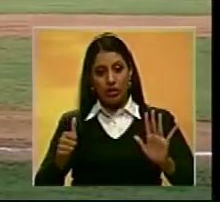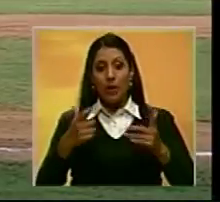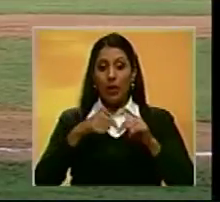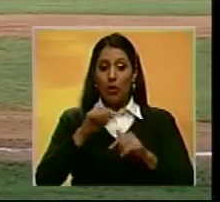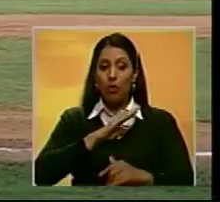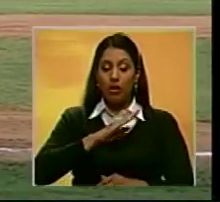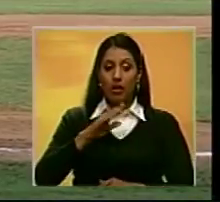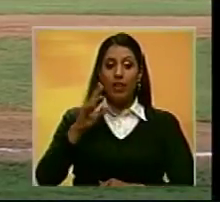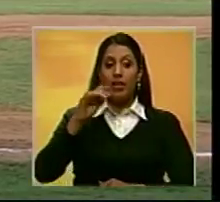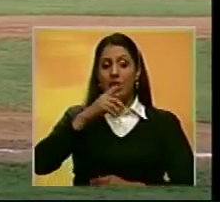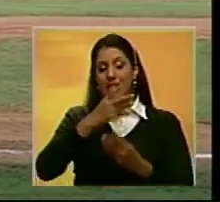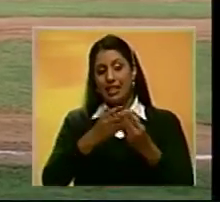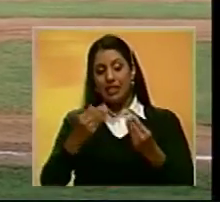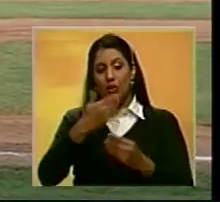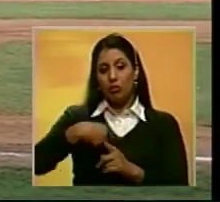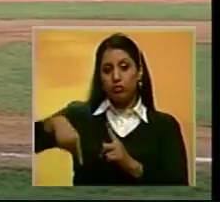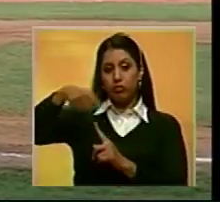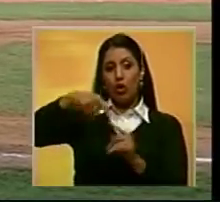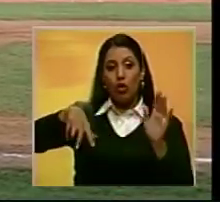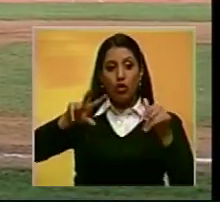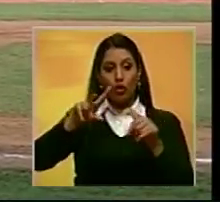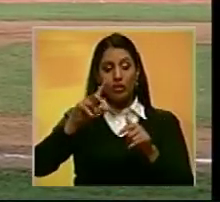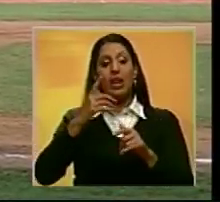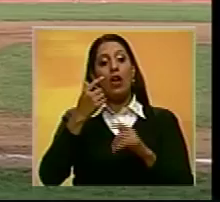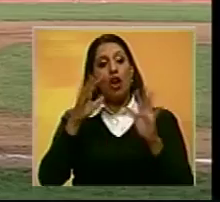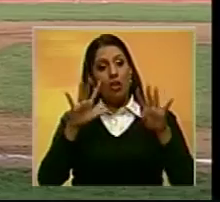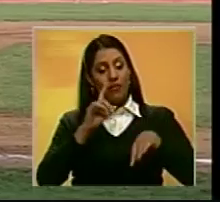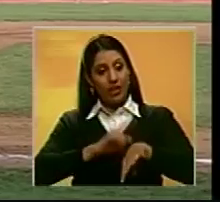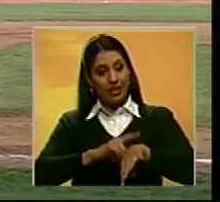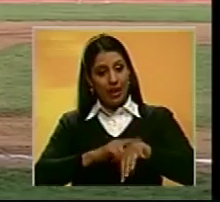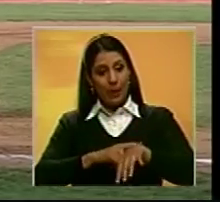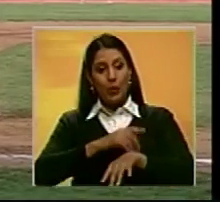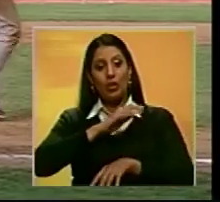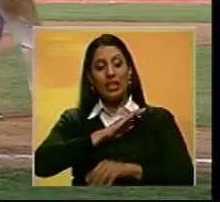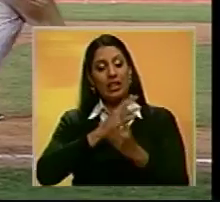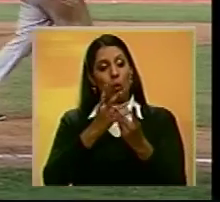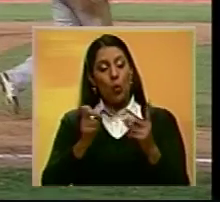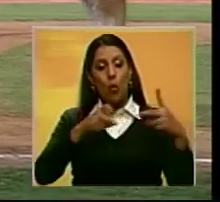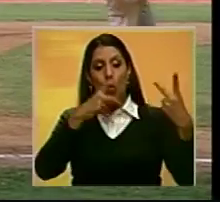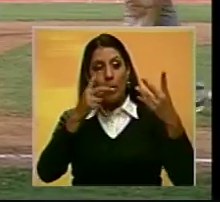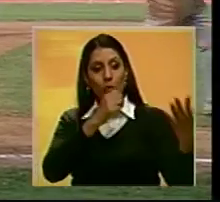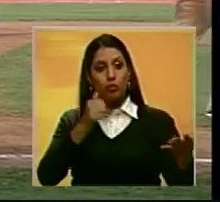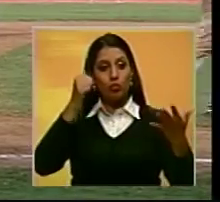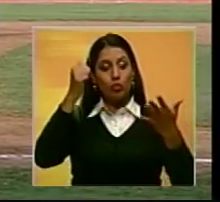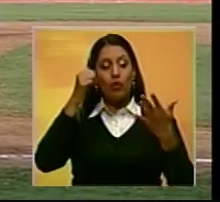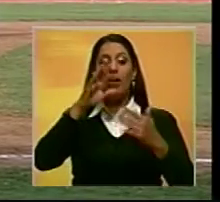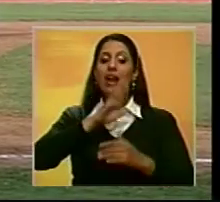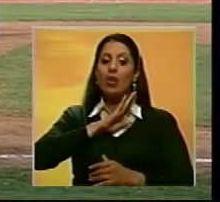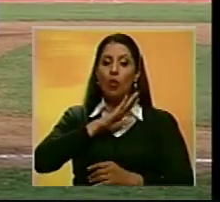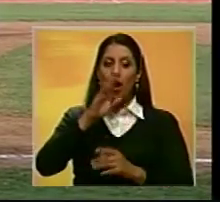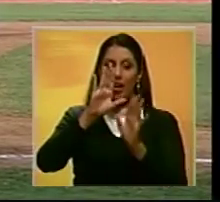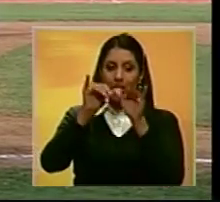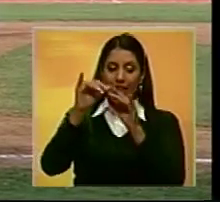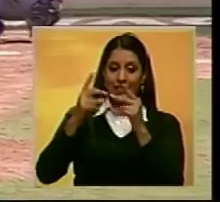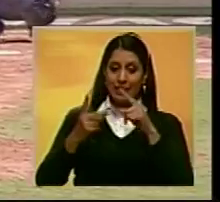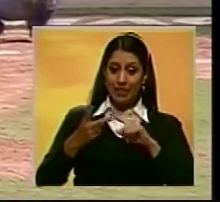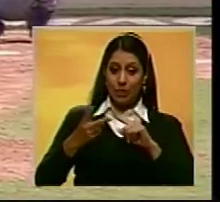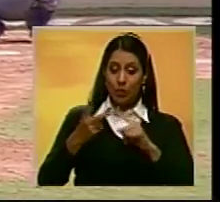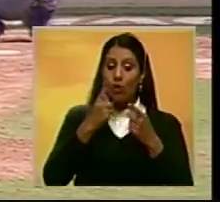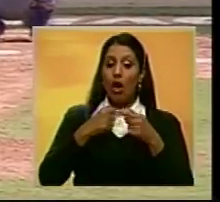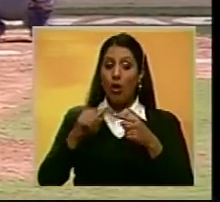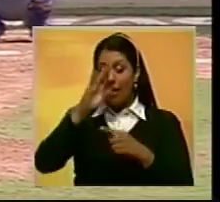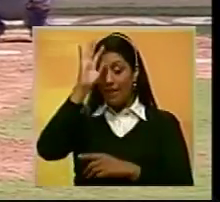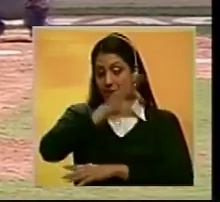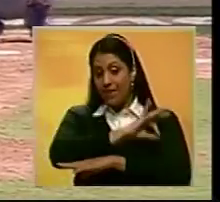Osuna conectó un sencillo remolcador de 2 anotaciones en el noveno para darle un nuevo triunfo a los insulares, que son segundos. En